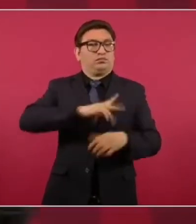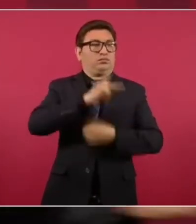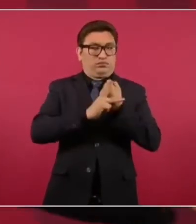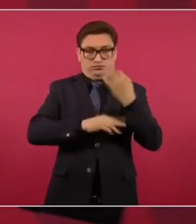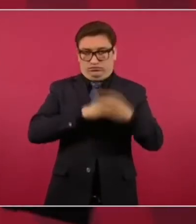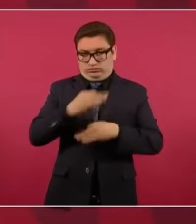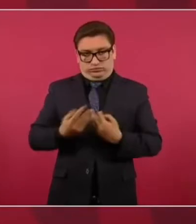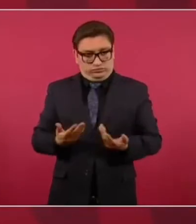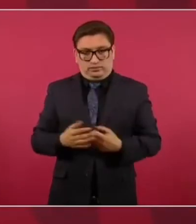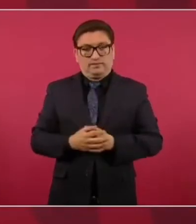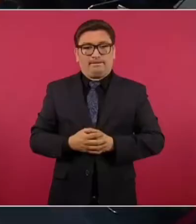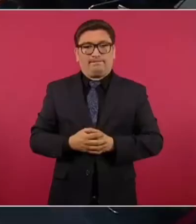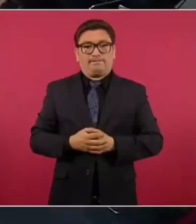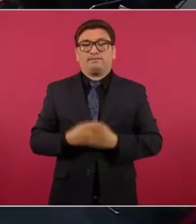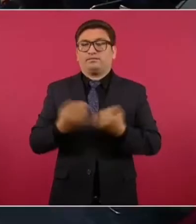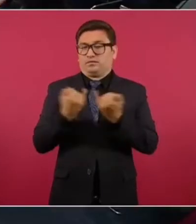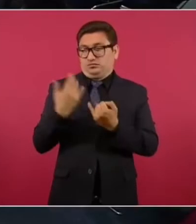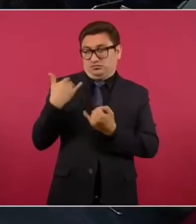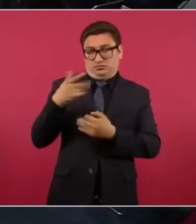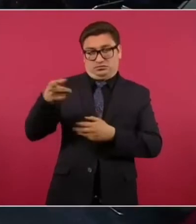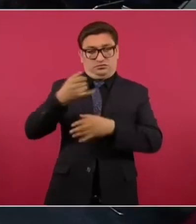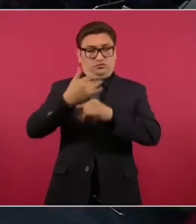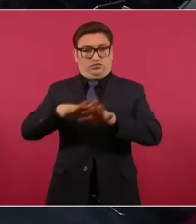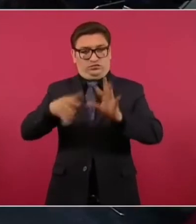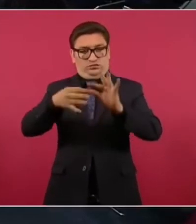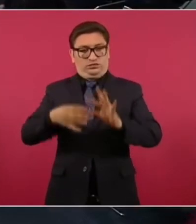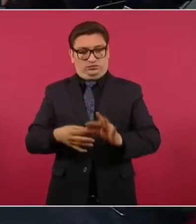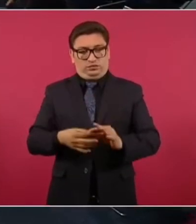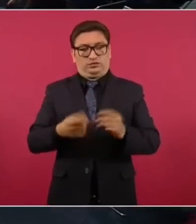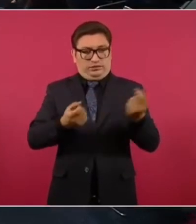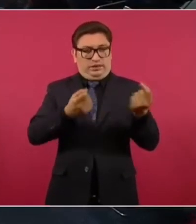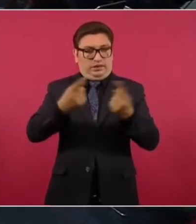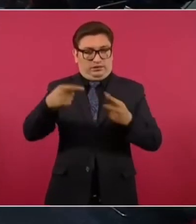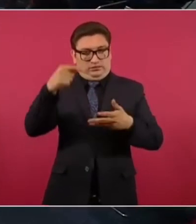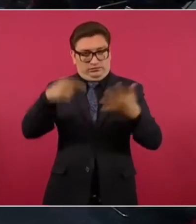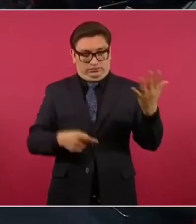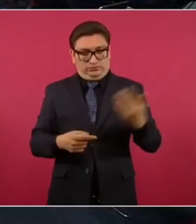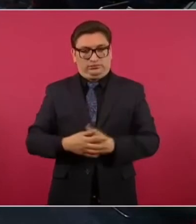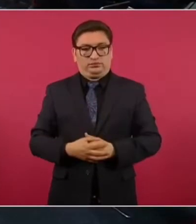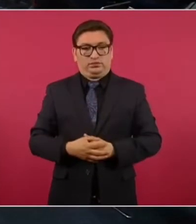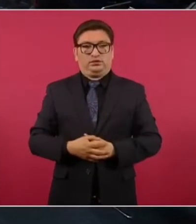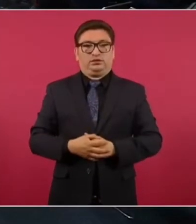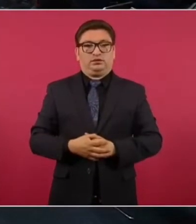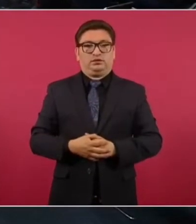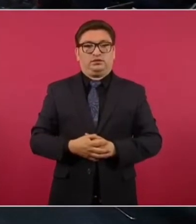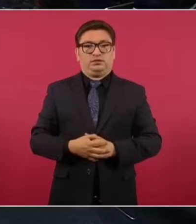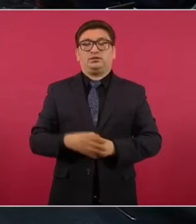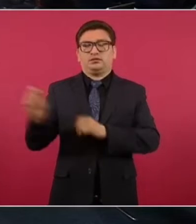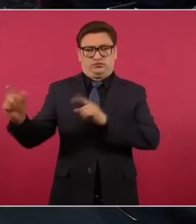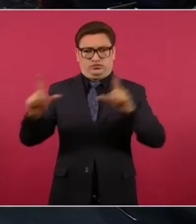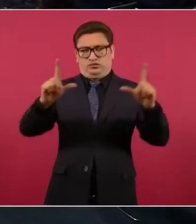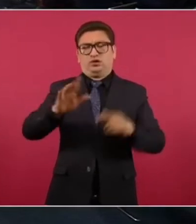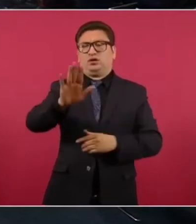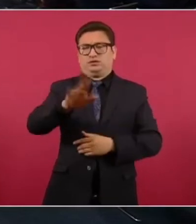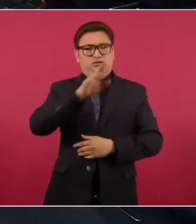Bueno, acabas de informar sobre eso en algunos casos. Sí, y te voy a poner la… No es necesario,